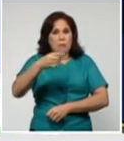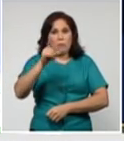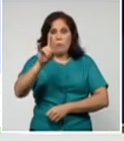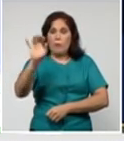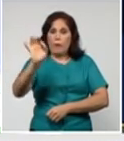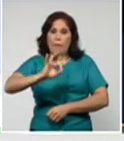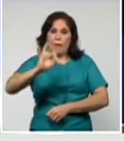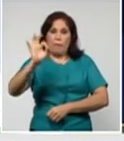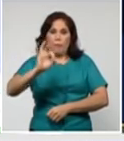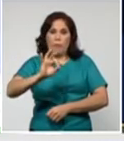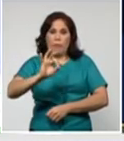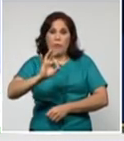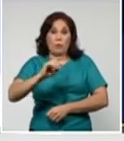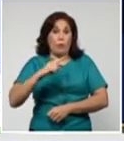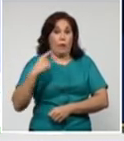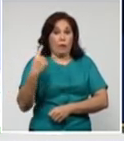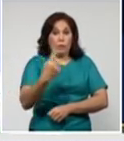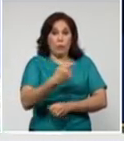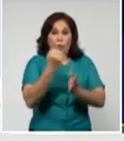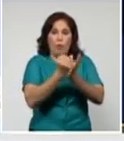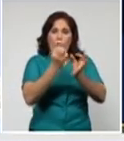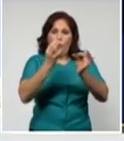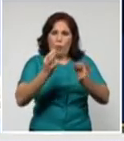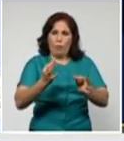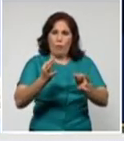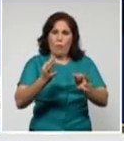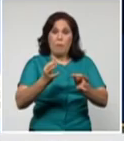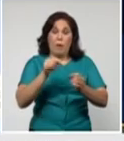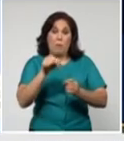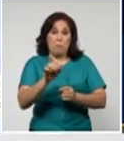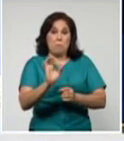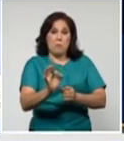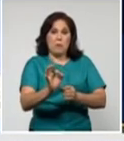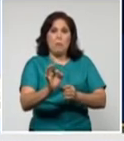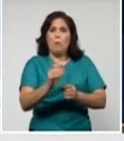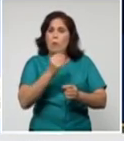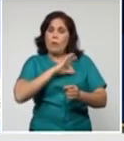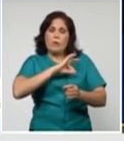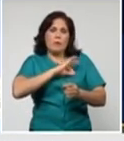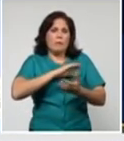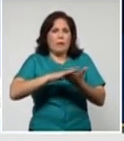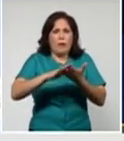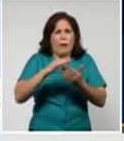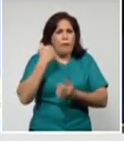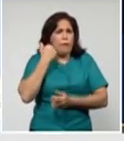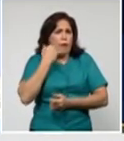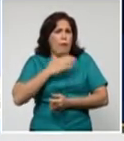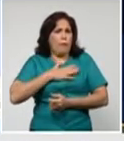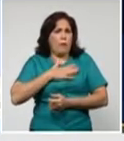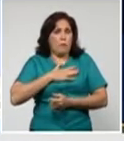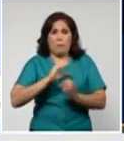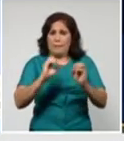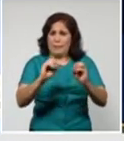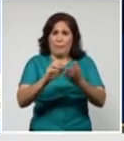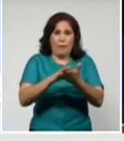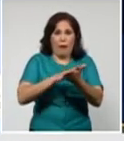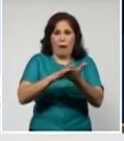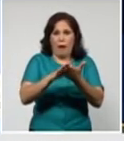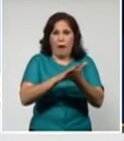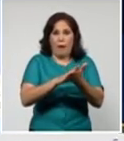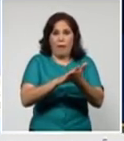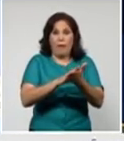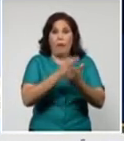57,9% de todos los confirmados haya estado totalmente asintomático en el momento que ese diagnóstico.